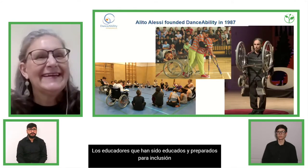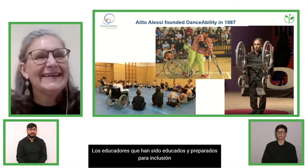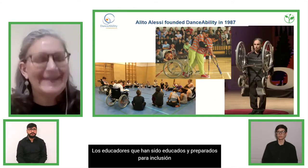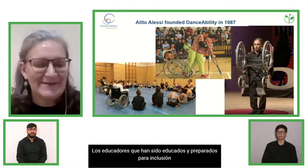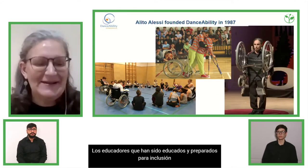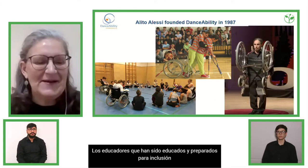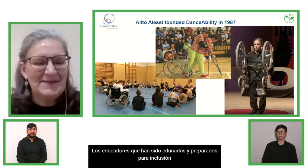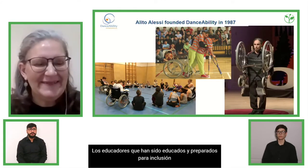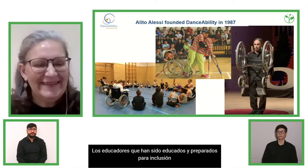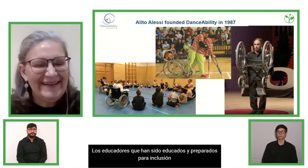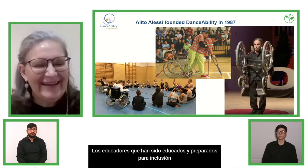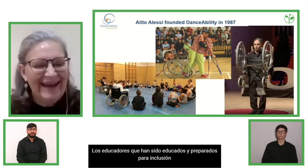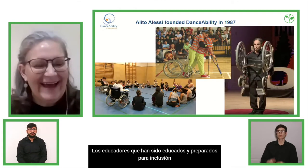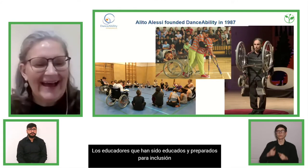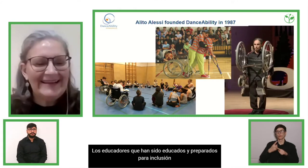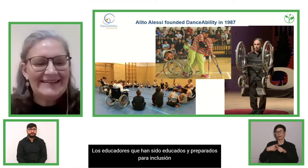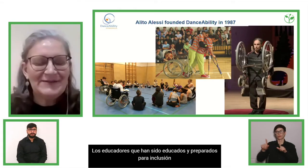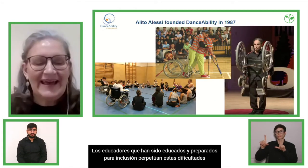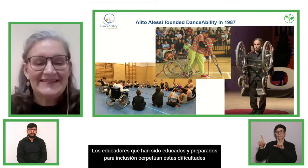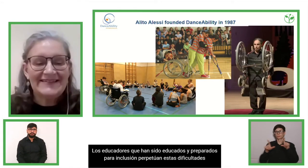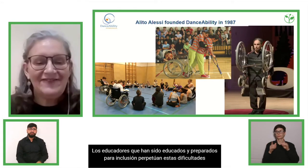Próxima.